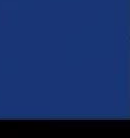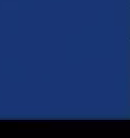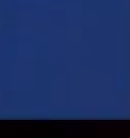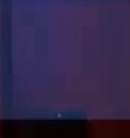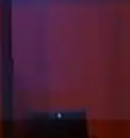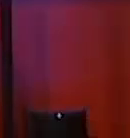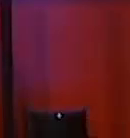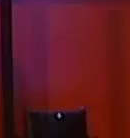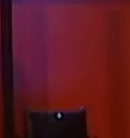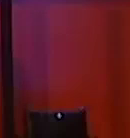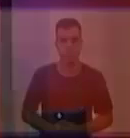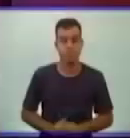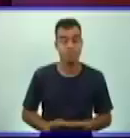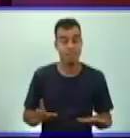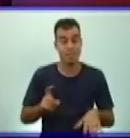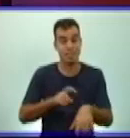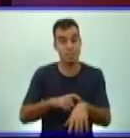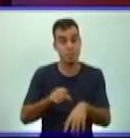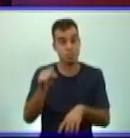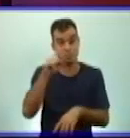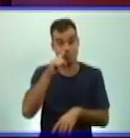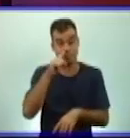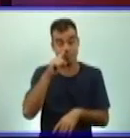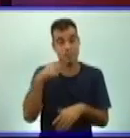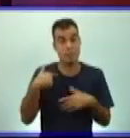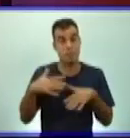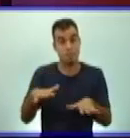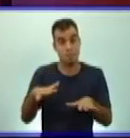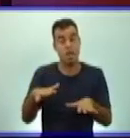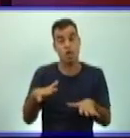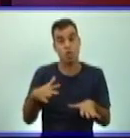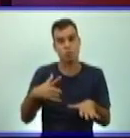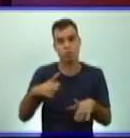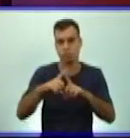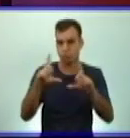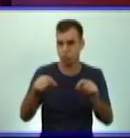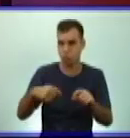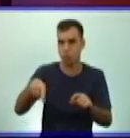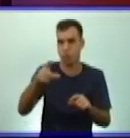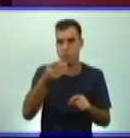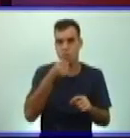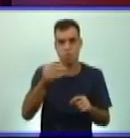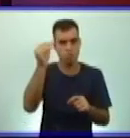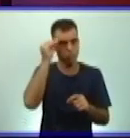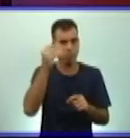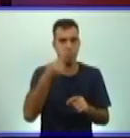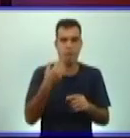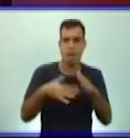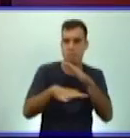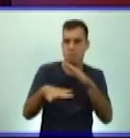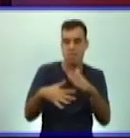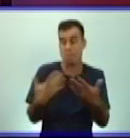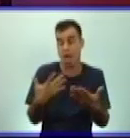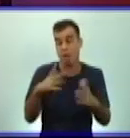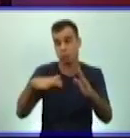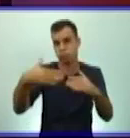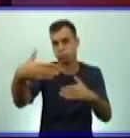Bueno, no nos queda tiempo para más. Espero que estos conceptos les hayan servido como base para lo que vamos a